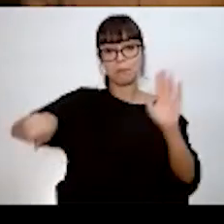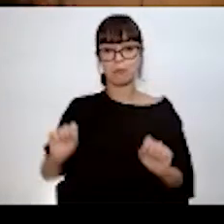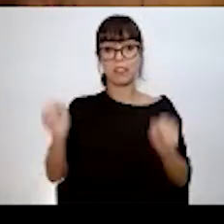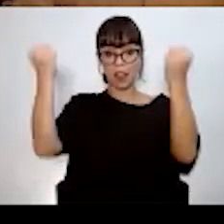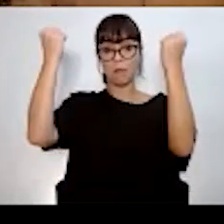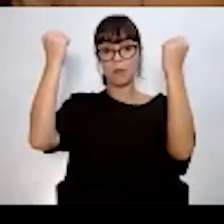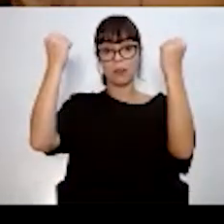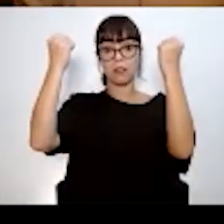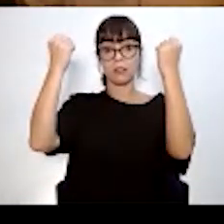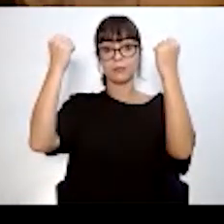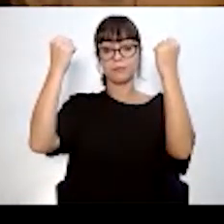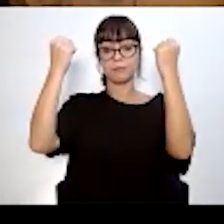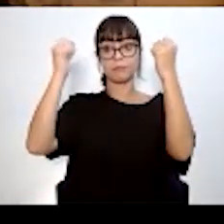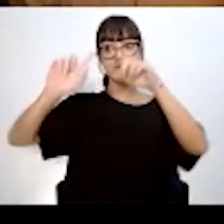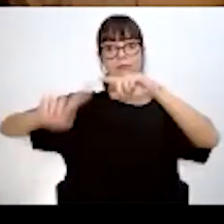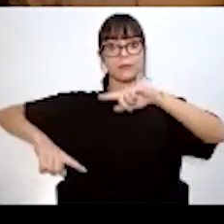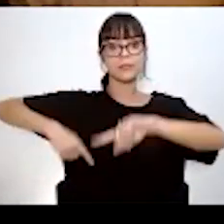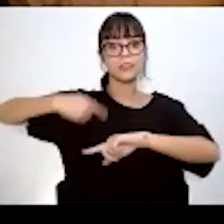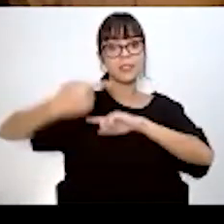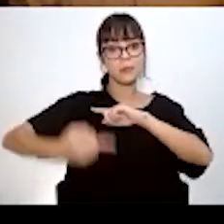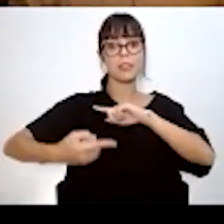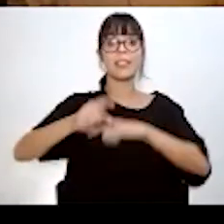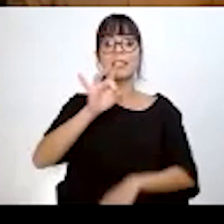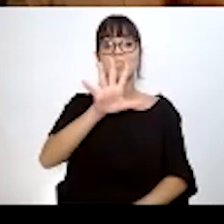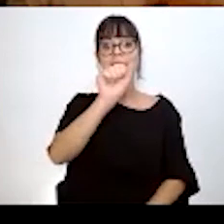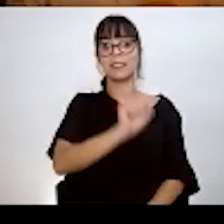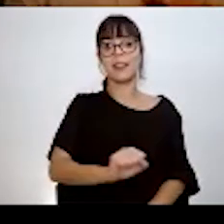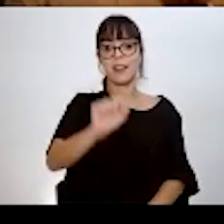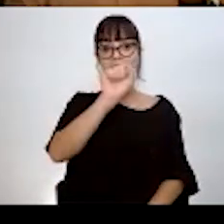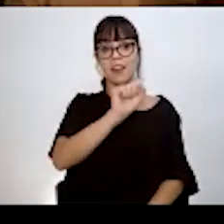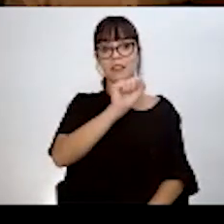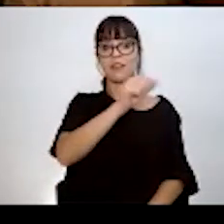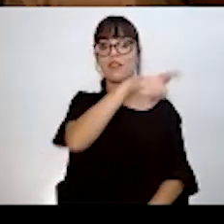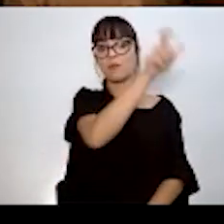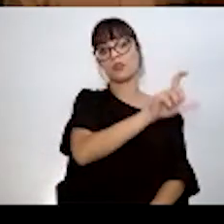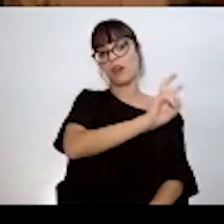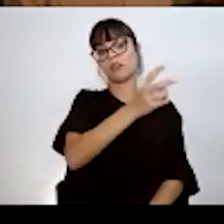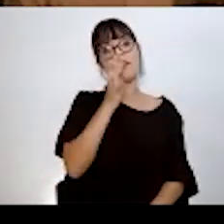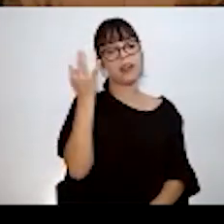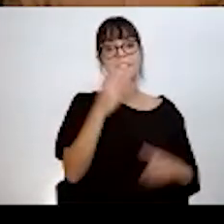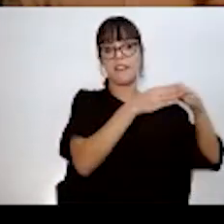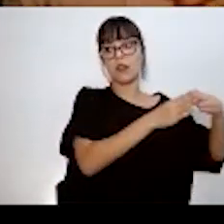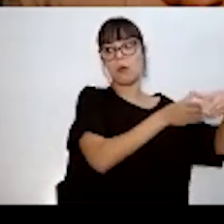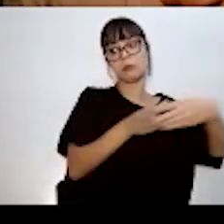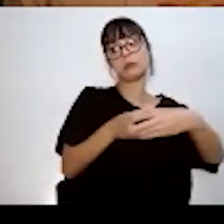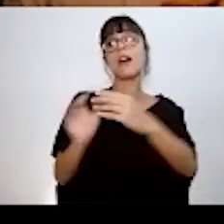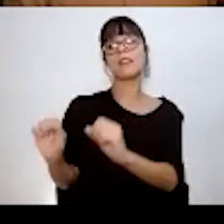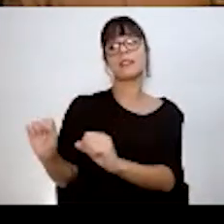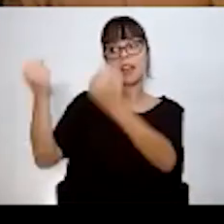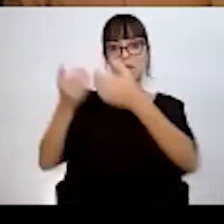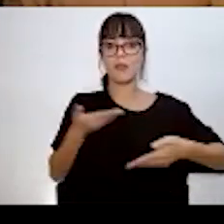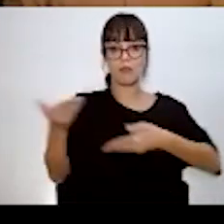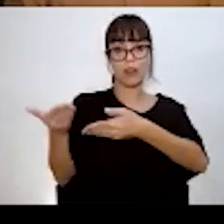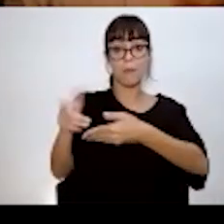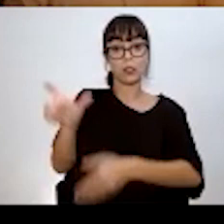cuando 15 años después volvieron a ser recuperados por otros navegantes franceses? Que solamente habían sobrevivido